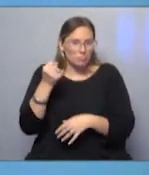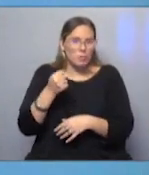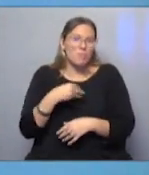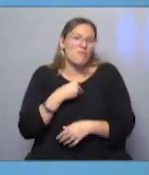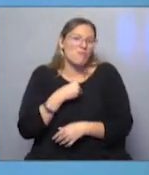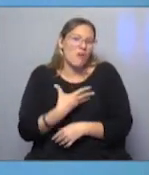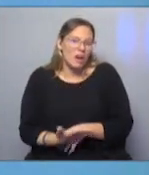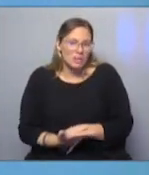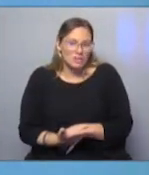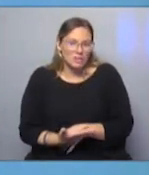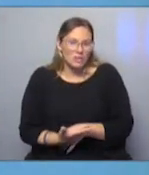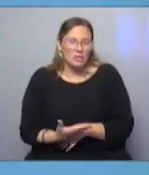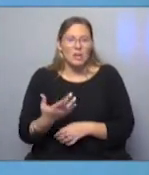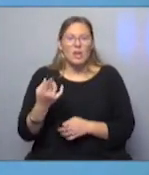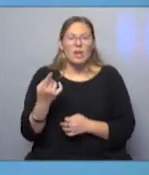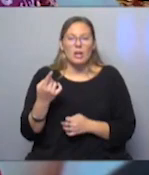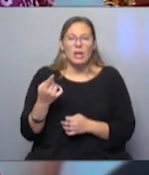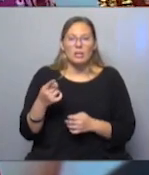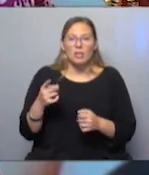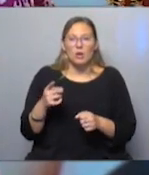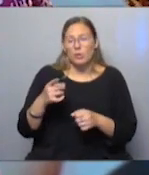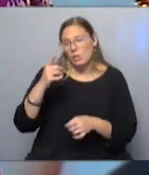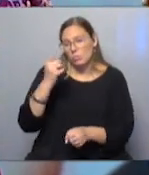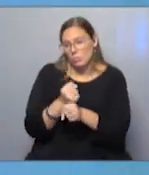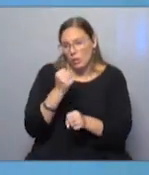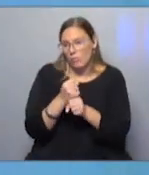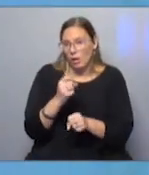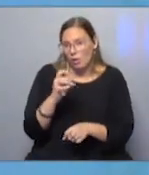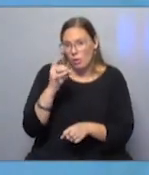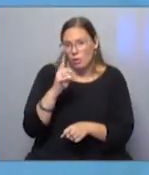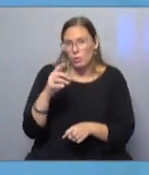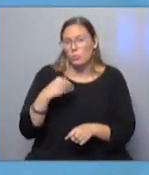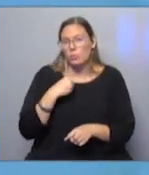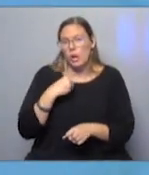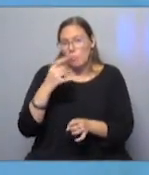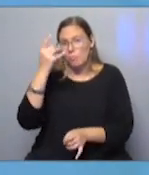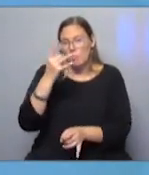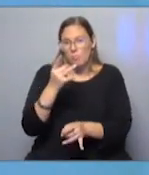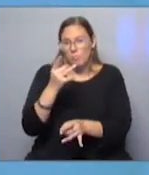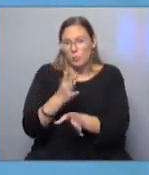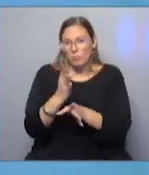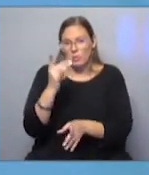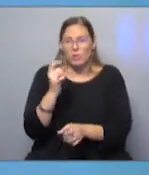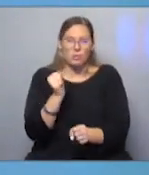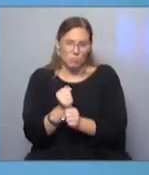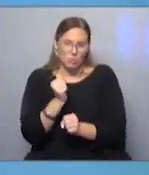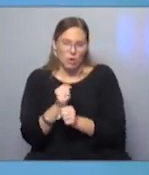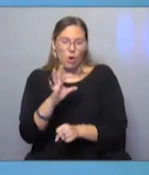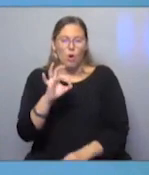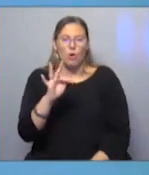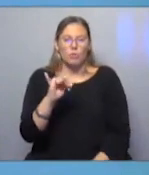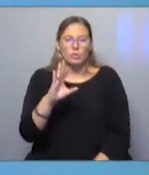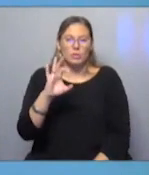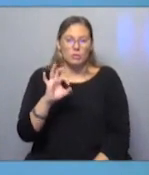vocación y podemos hacer una profesión es un oficio nuestro no es una profesión y lo